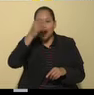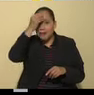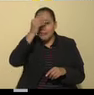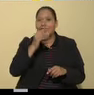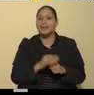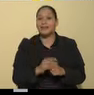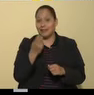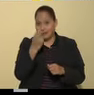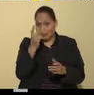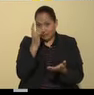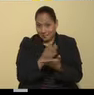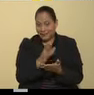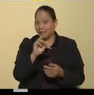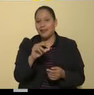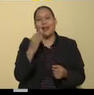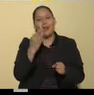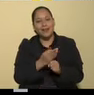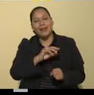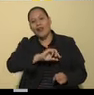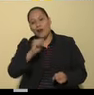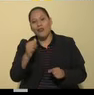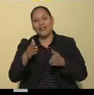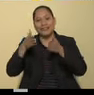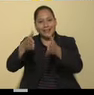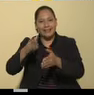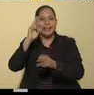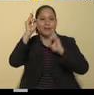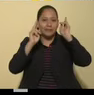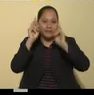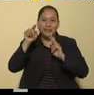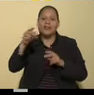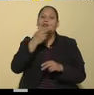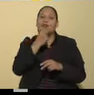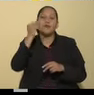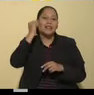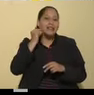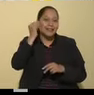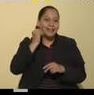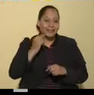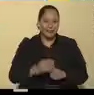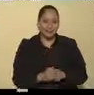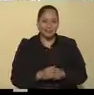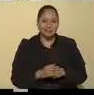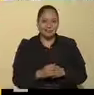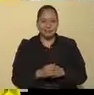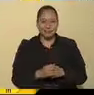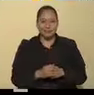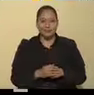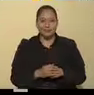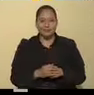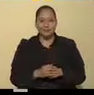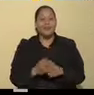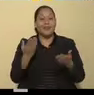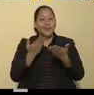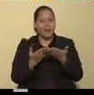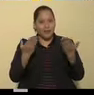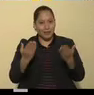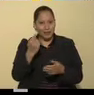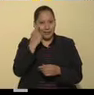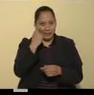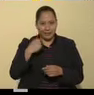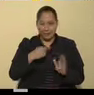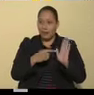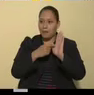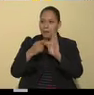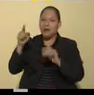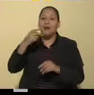pero no solo eso. Ahorita vamos a visitar la tumba de Vicente Guerrero. Bueno, y ahora les quiero